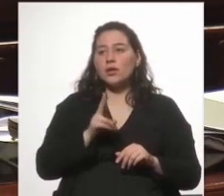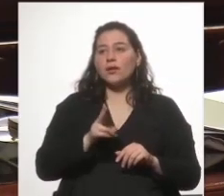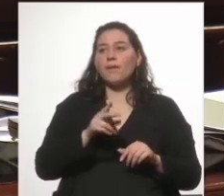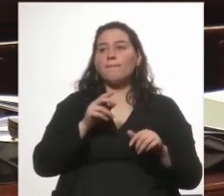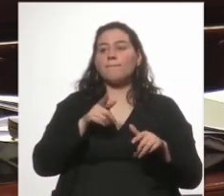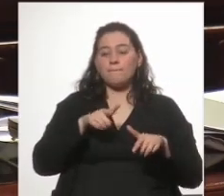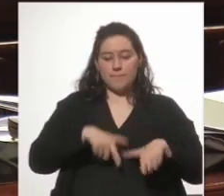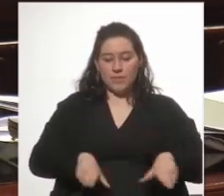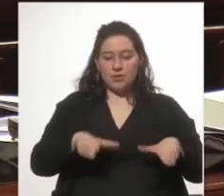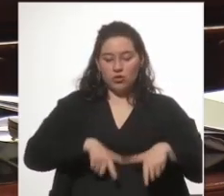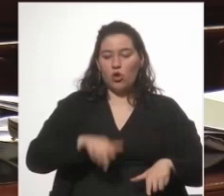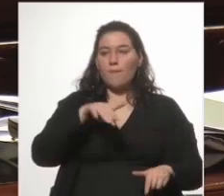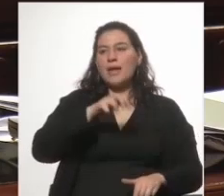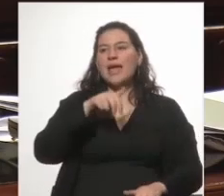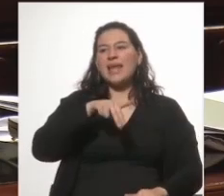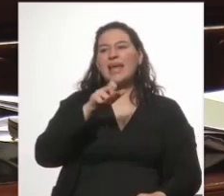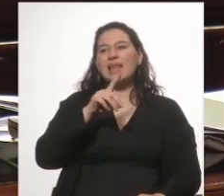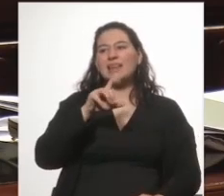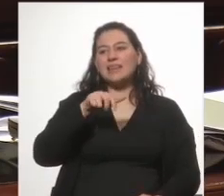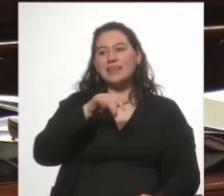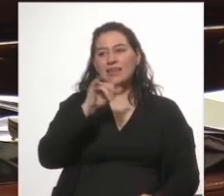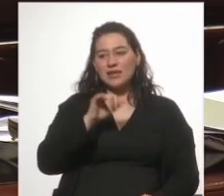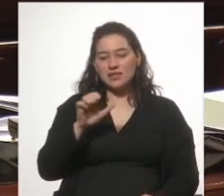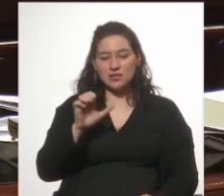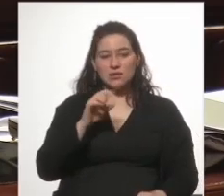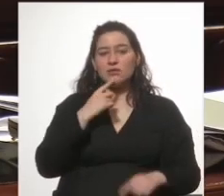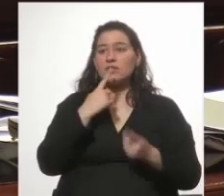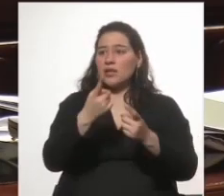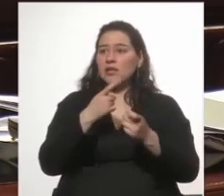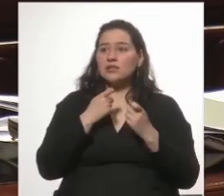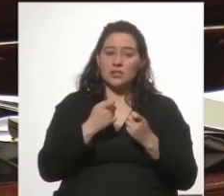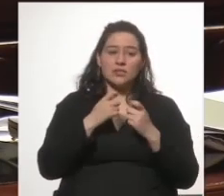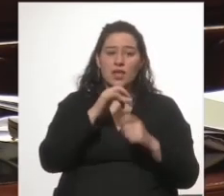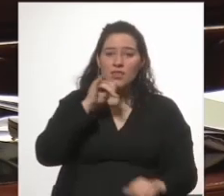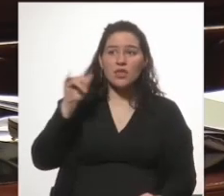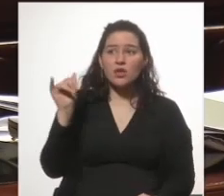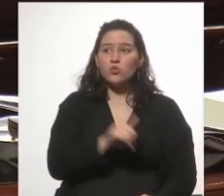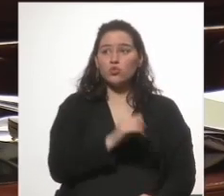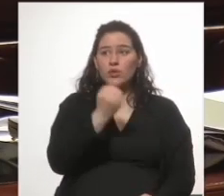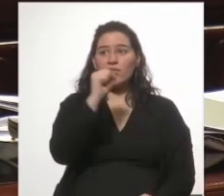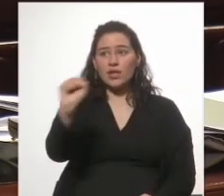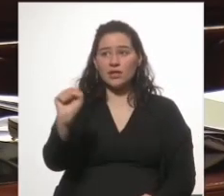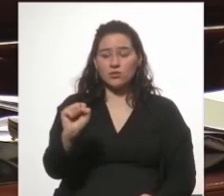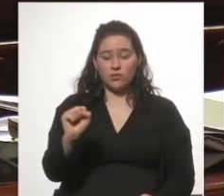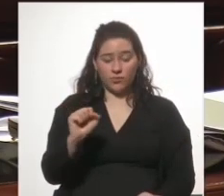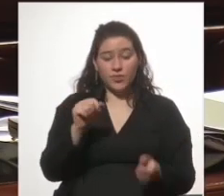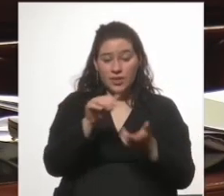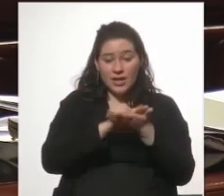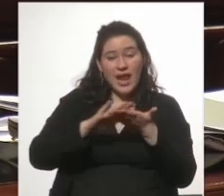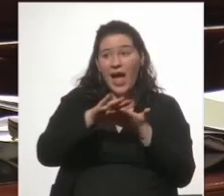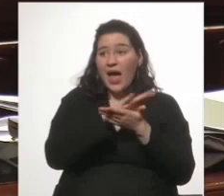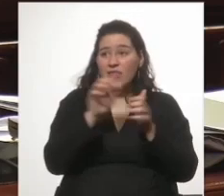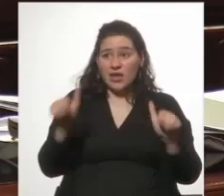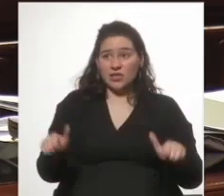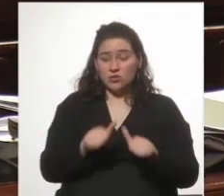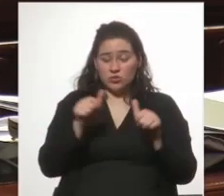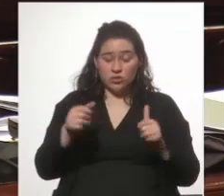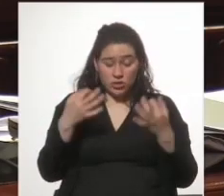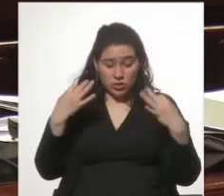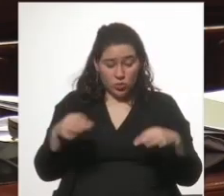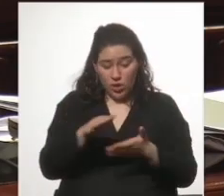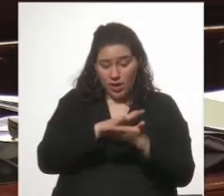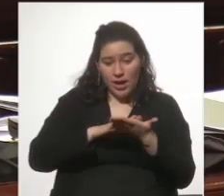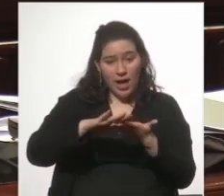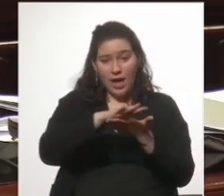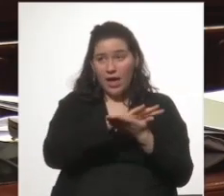ministro Menéndez, que se había advertido de la necesidad de efectuar la denuncia de delitos. Nada de eso se hizo y seguramente nada se